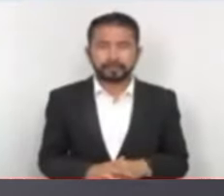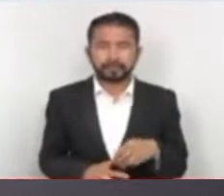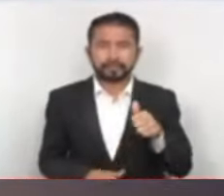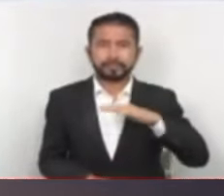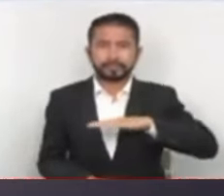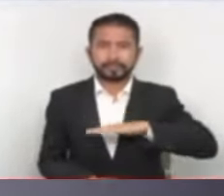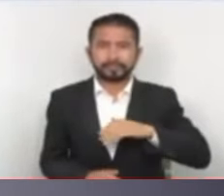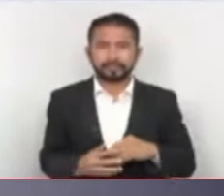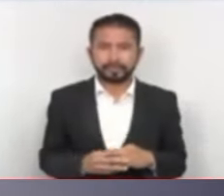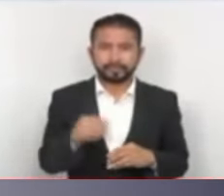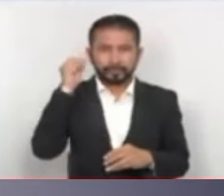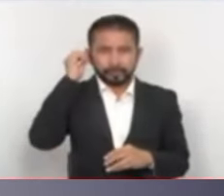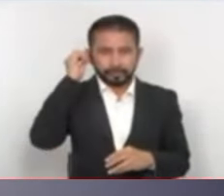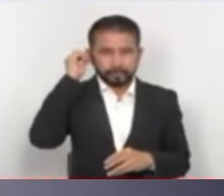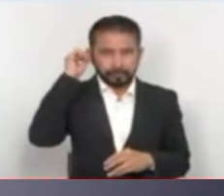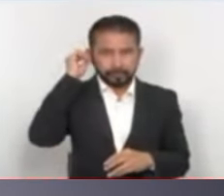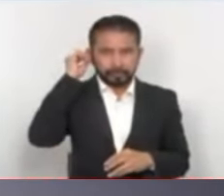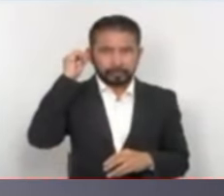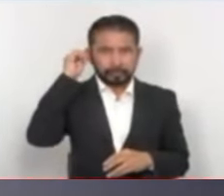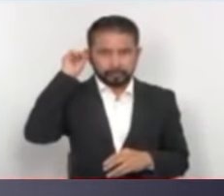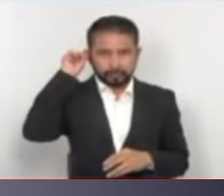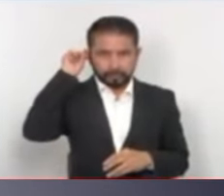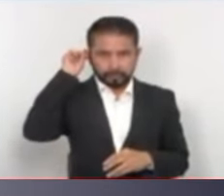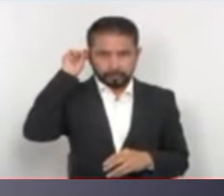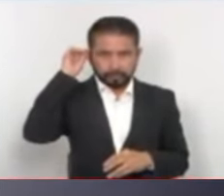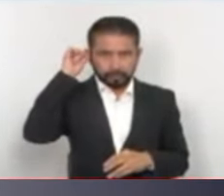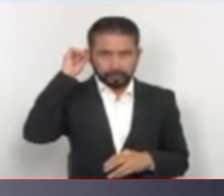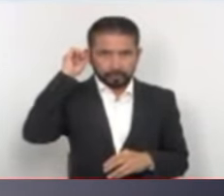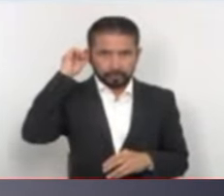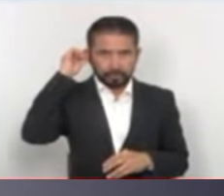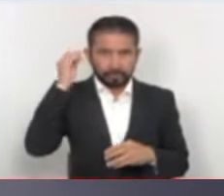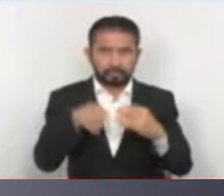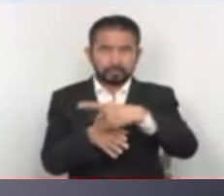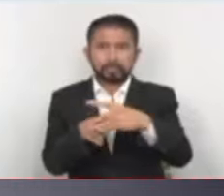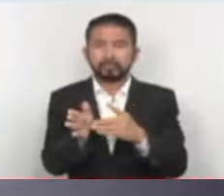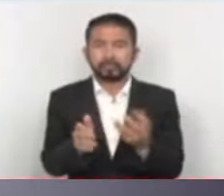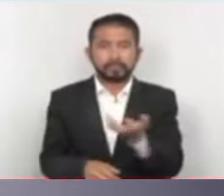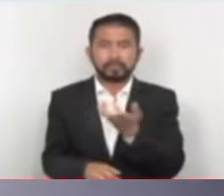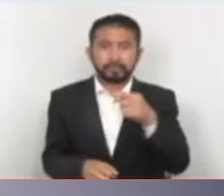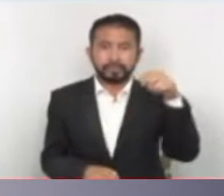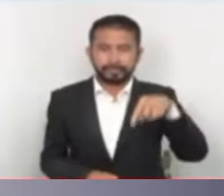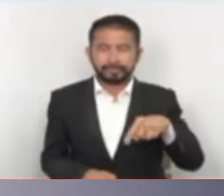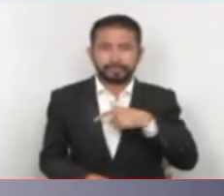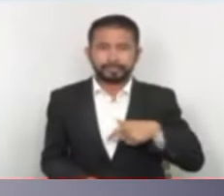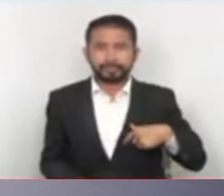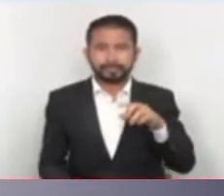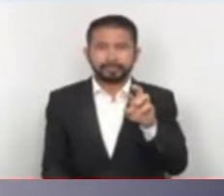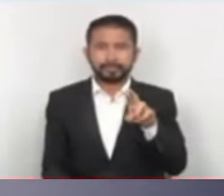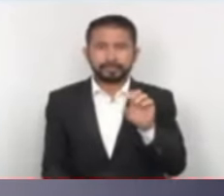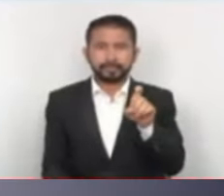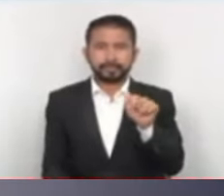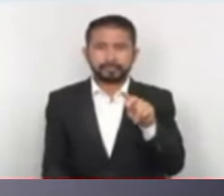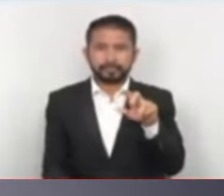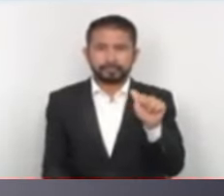Buenas tardes, señor presidente, señores diputados y a todos los que nos acompañan. Mi nombre es Roxana